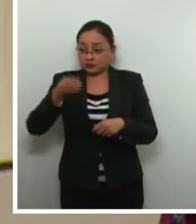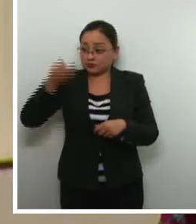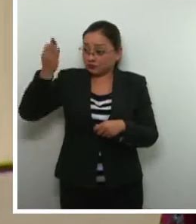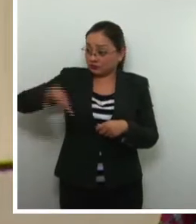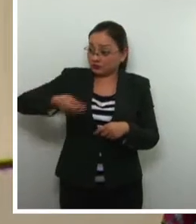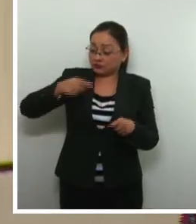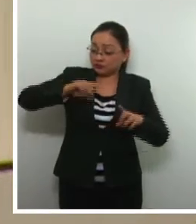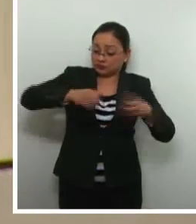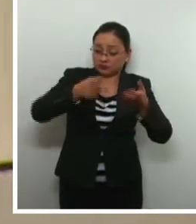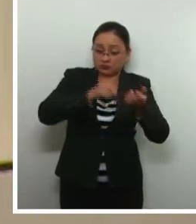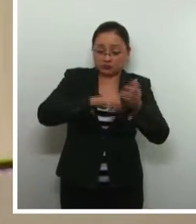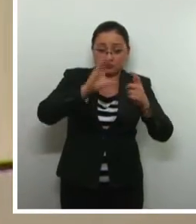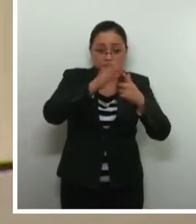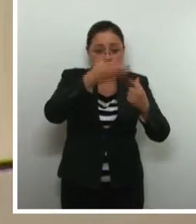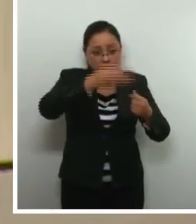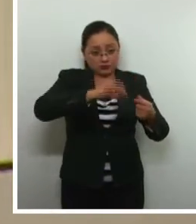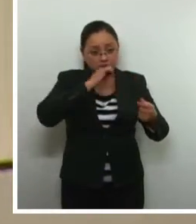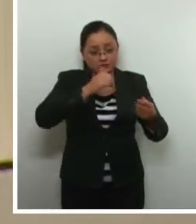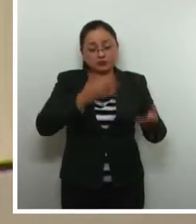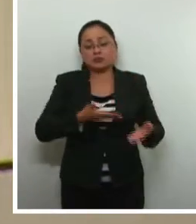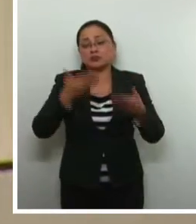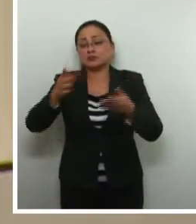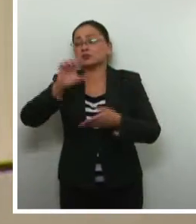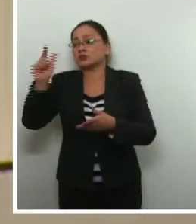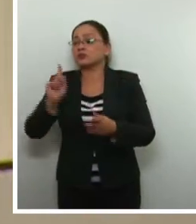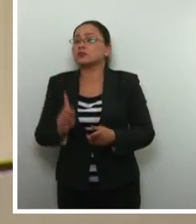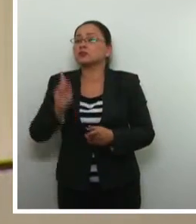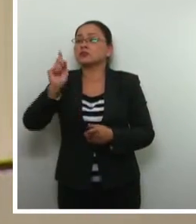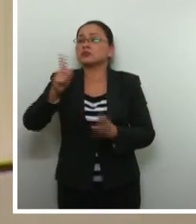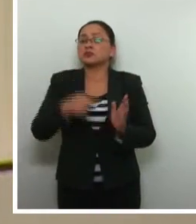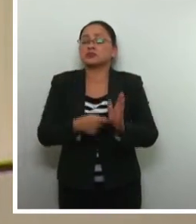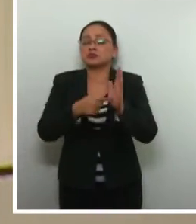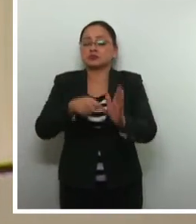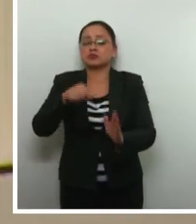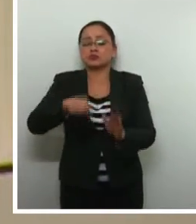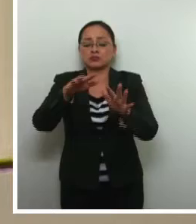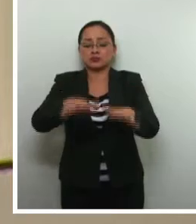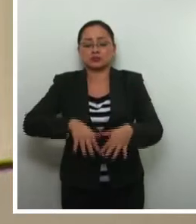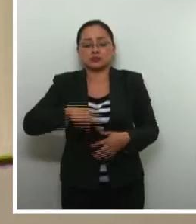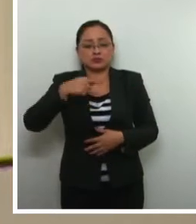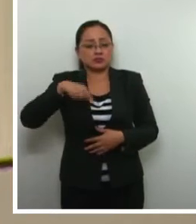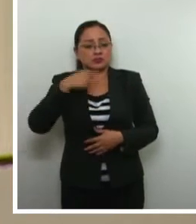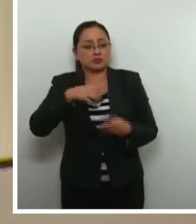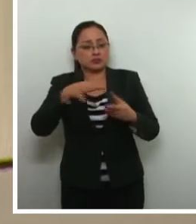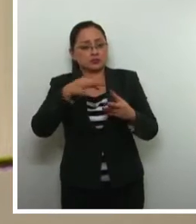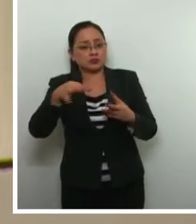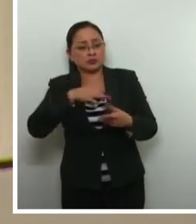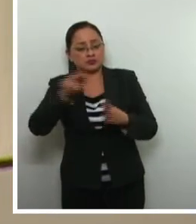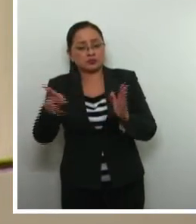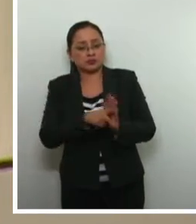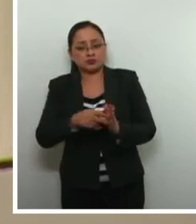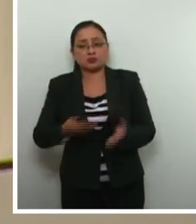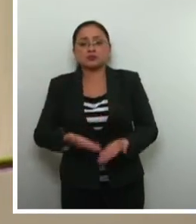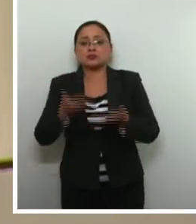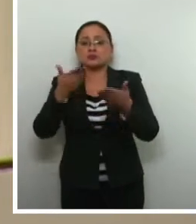allá. En la comisión no se aceptan nuestras reservas, entonces vienen al